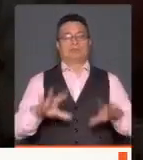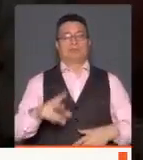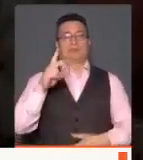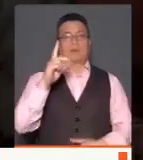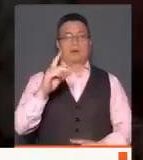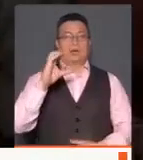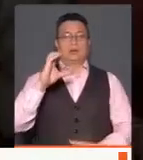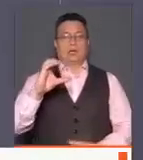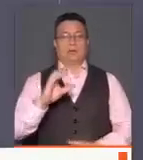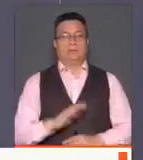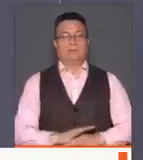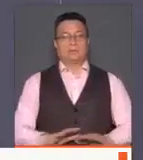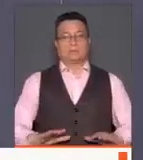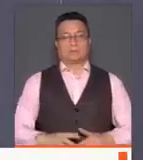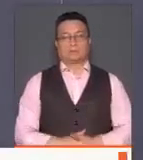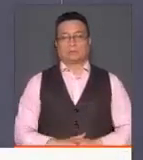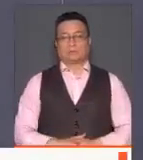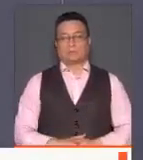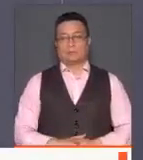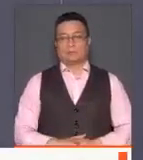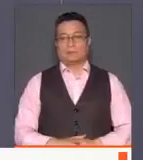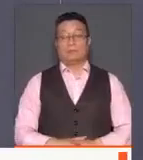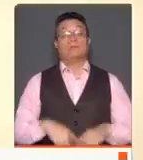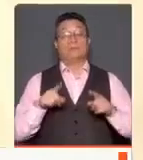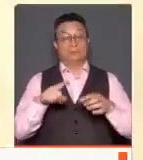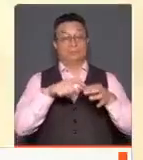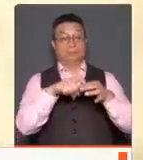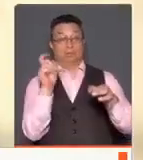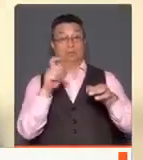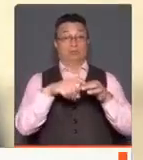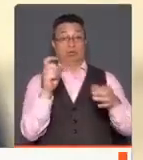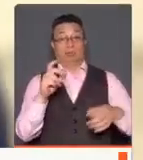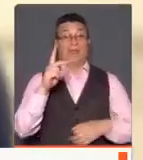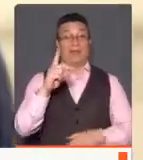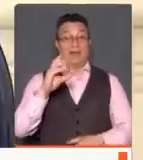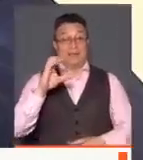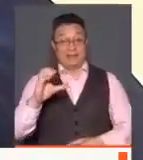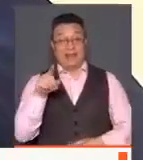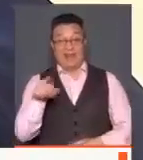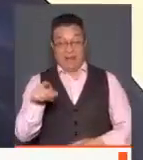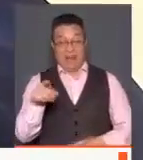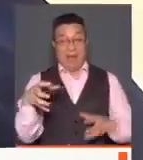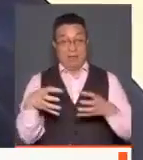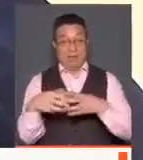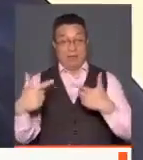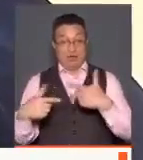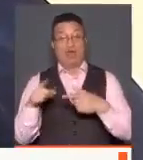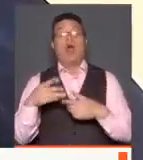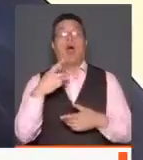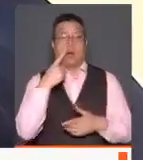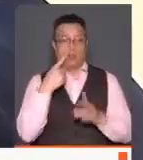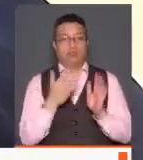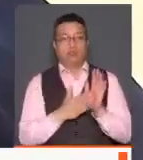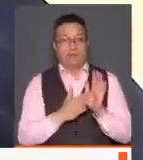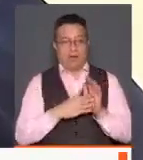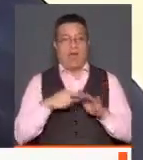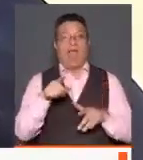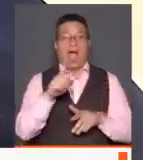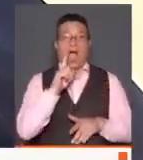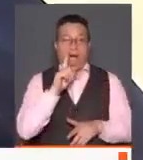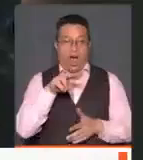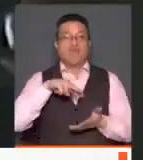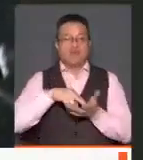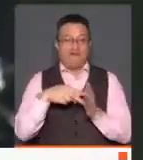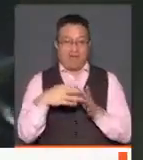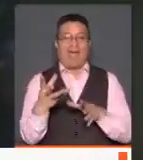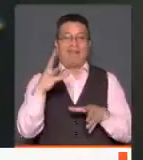Cristiano. El éxodo de militantes en la democracia cristiana ha evidenciado en los últimos años una profunda crisis en el partido